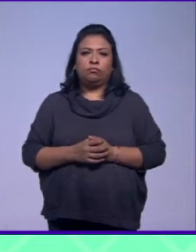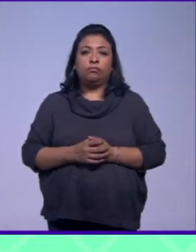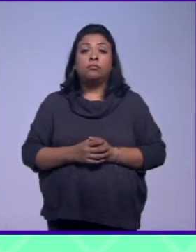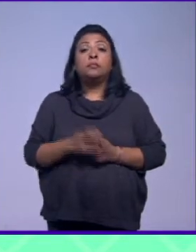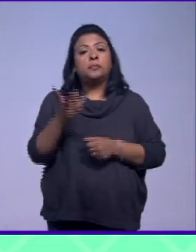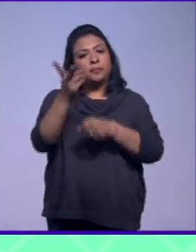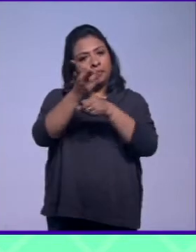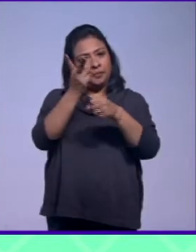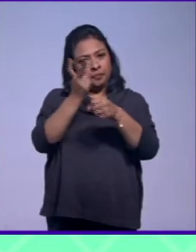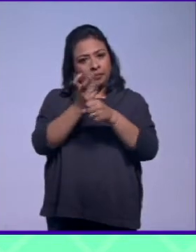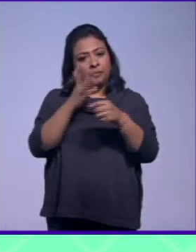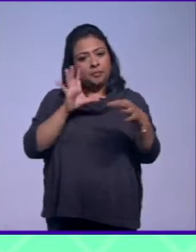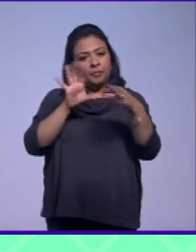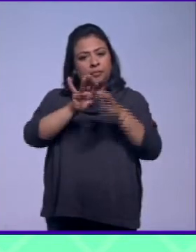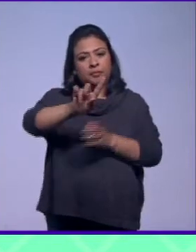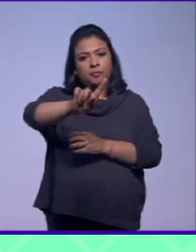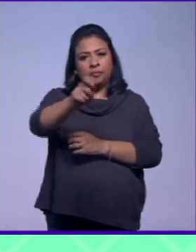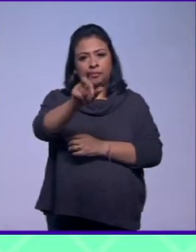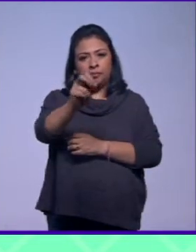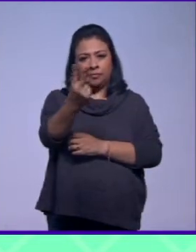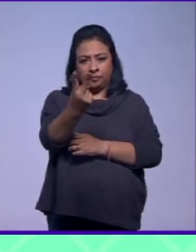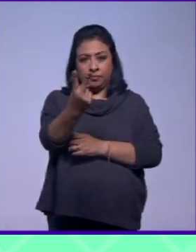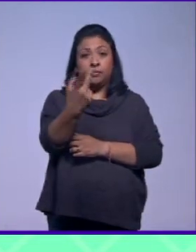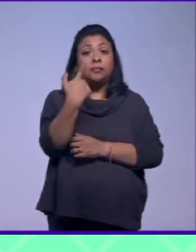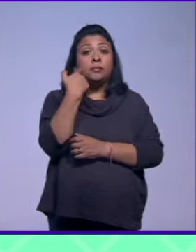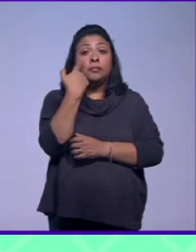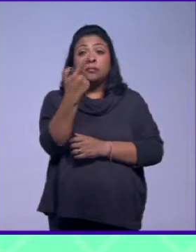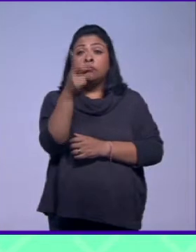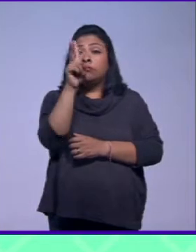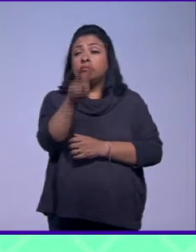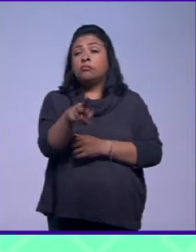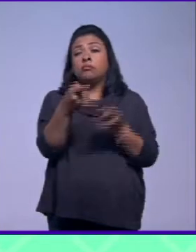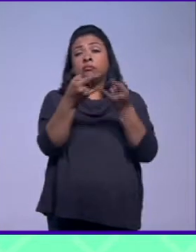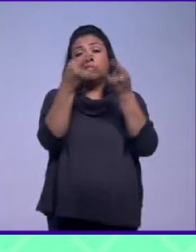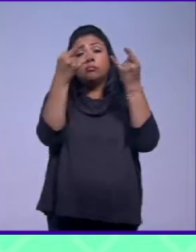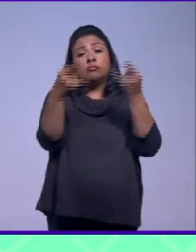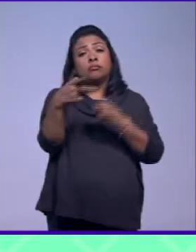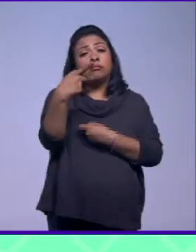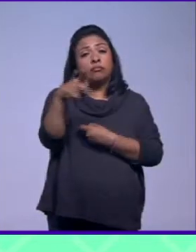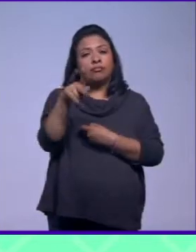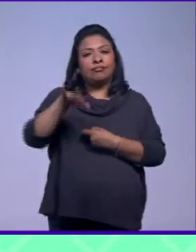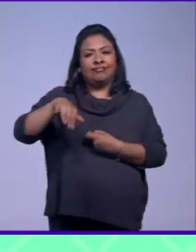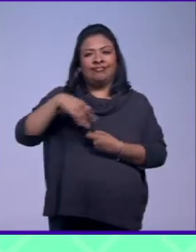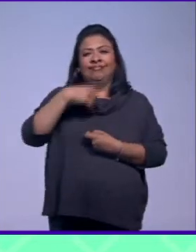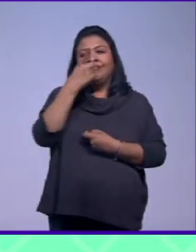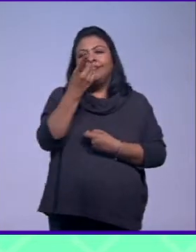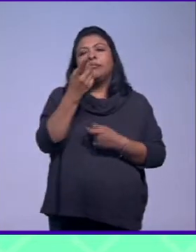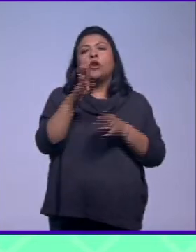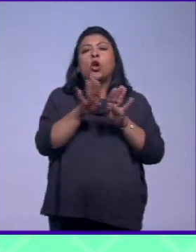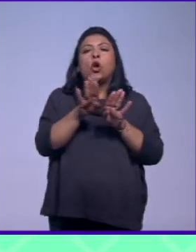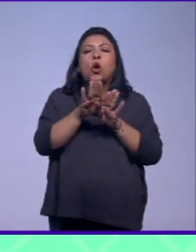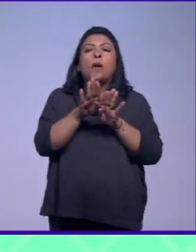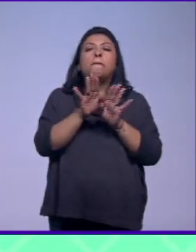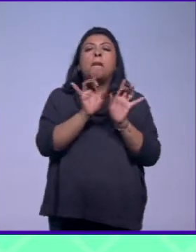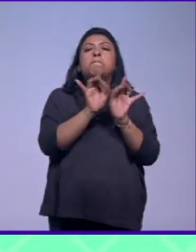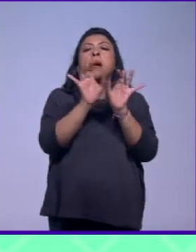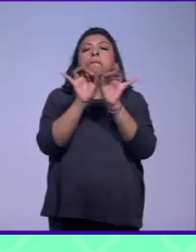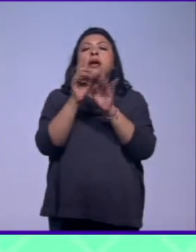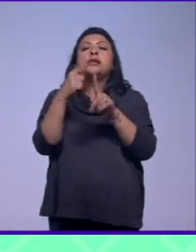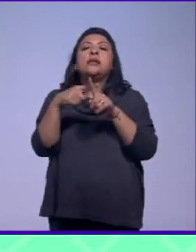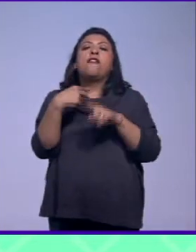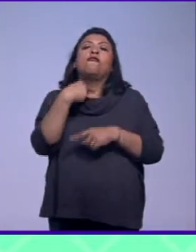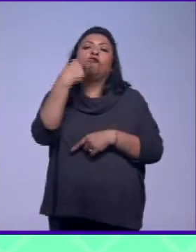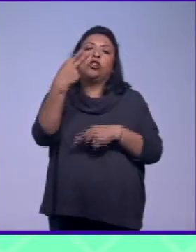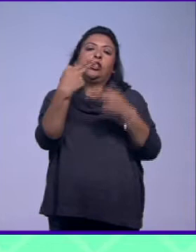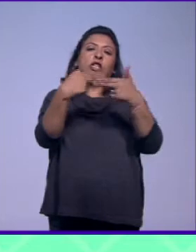la invitación a estar en sintonía de canal 22 y seguir esta apasionante historia que ya escuchamos algunas de las vicisitudes en voz del